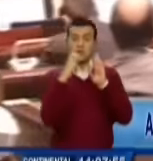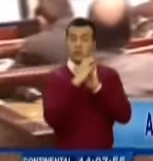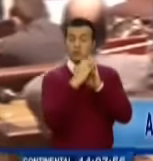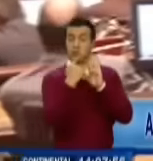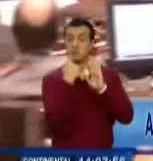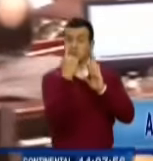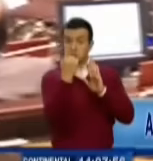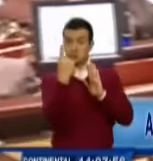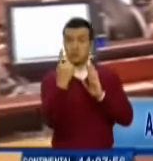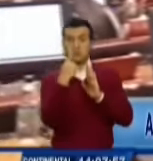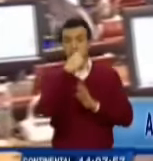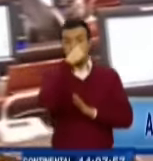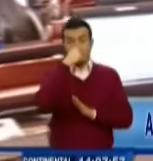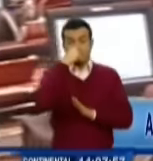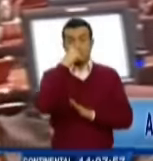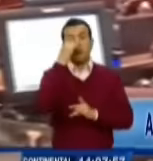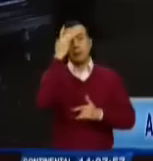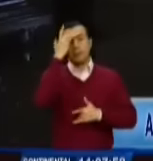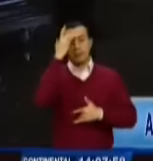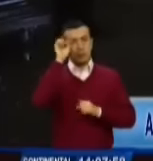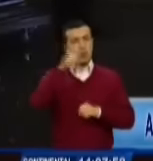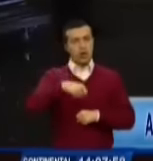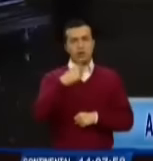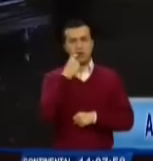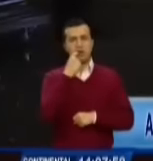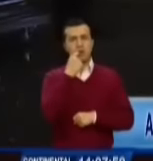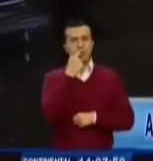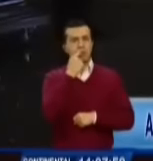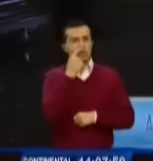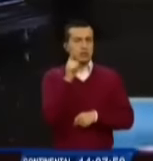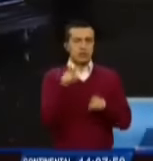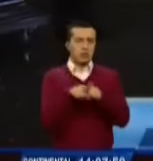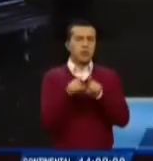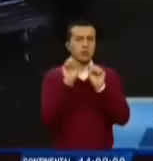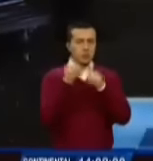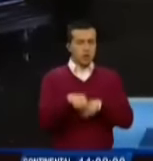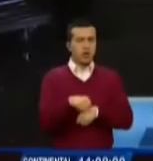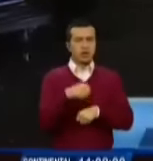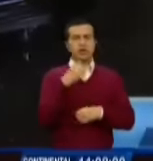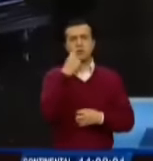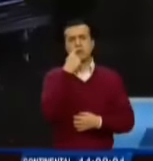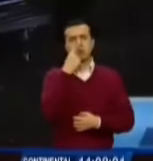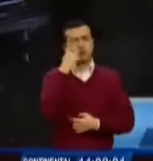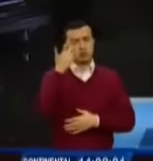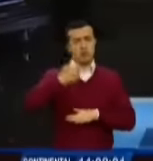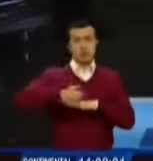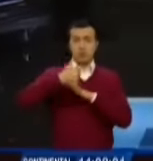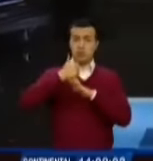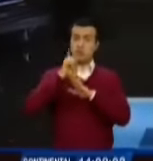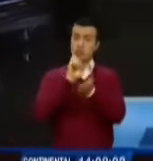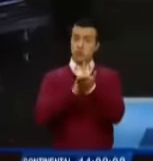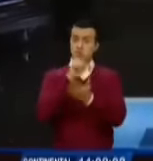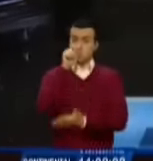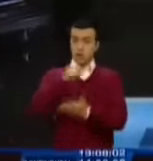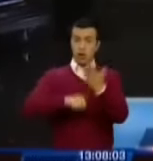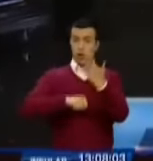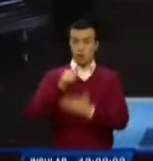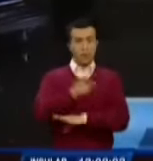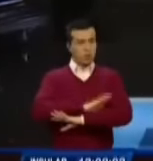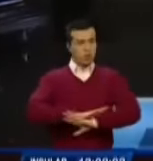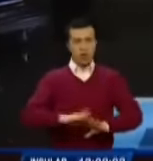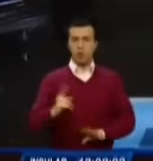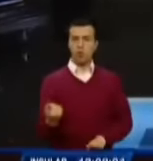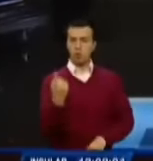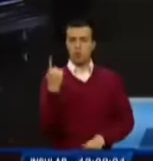el que faculta el uso terapéutico del cannabis. Pero obviamente con la Autoridad Sanitaria Nacional será quien regule